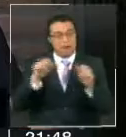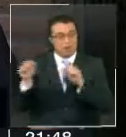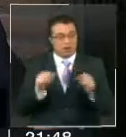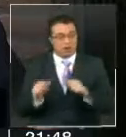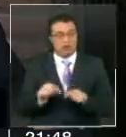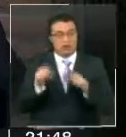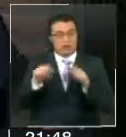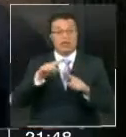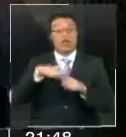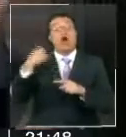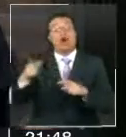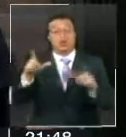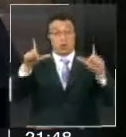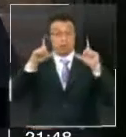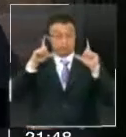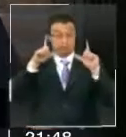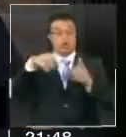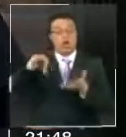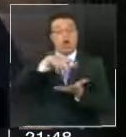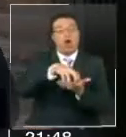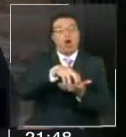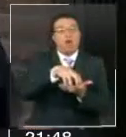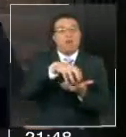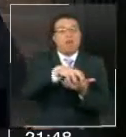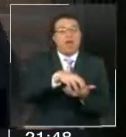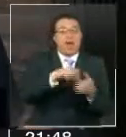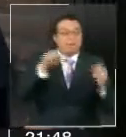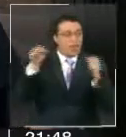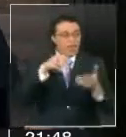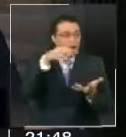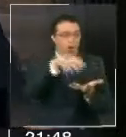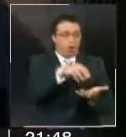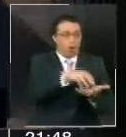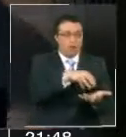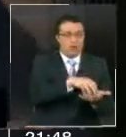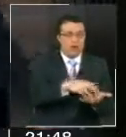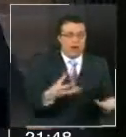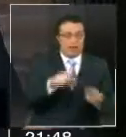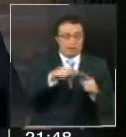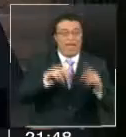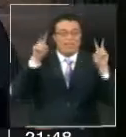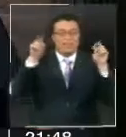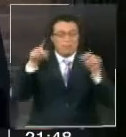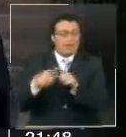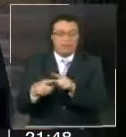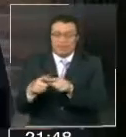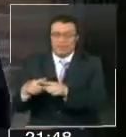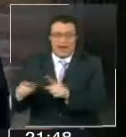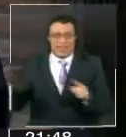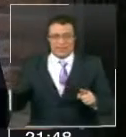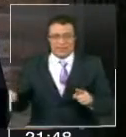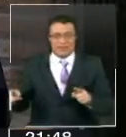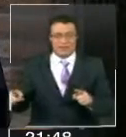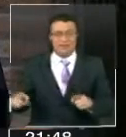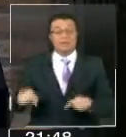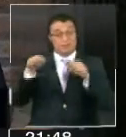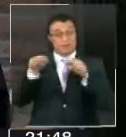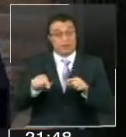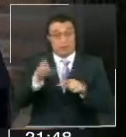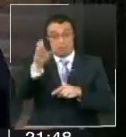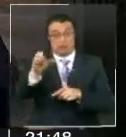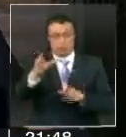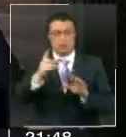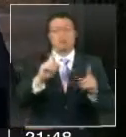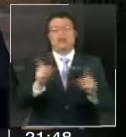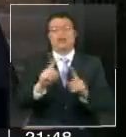que se han transformado en figuras comunales, políticas comunales, que hablan de temas que son distintos. Por lo tanto, cuando la gente trata de